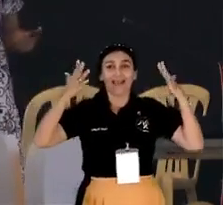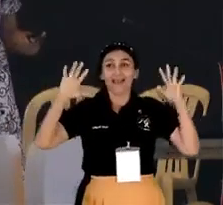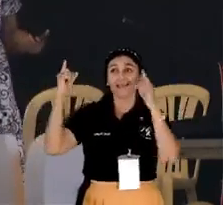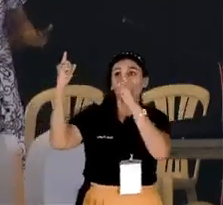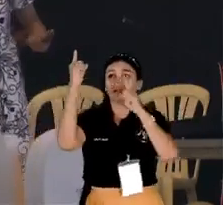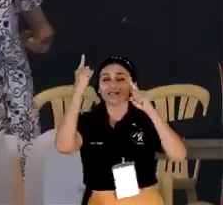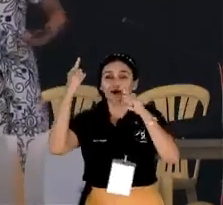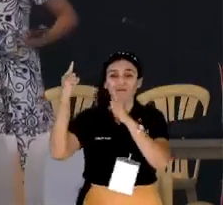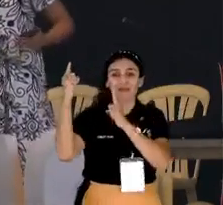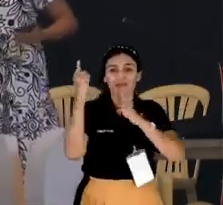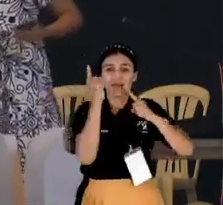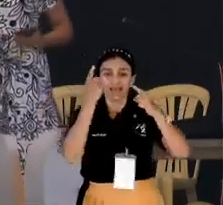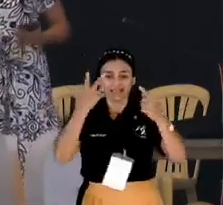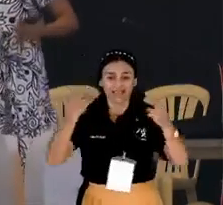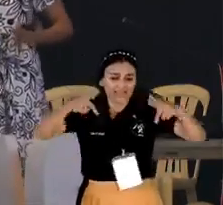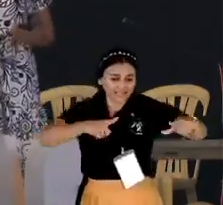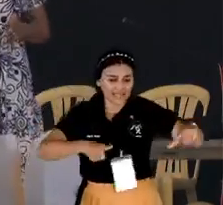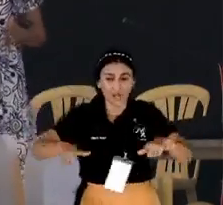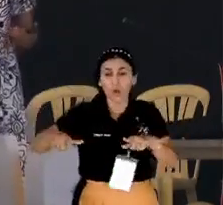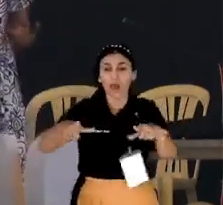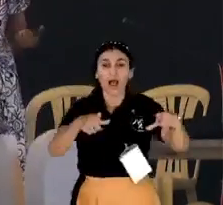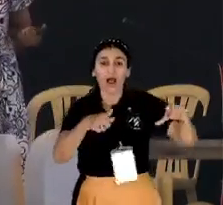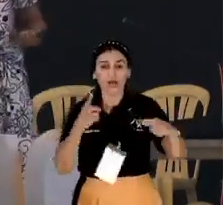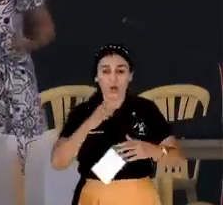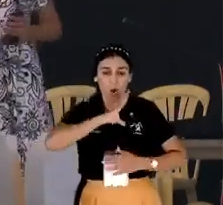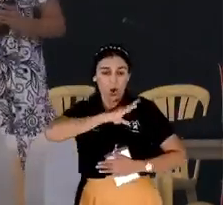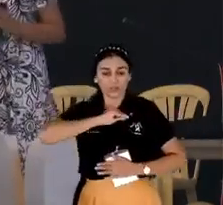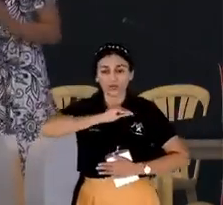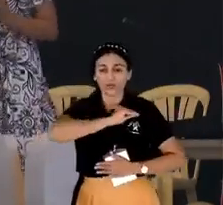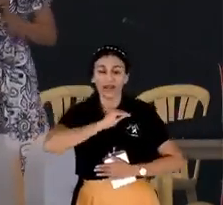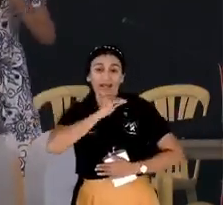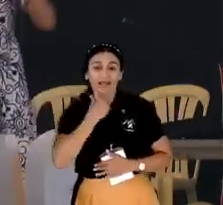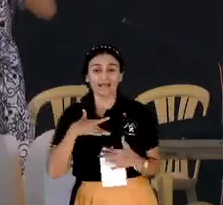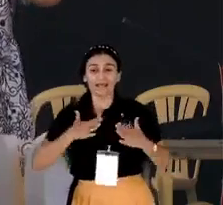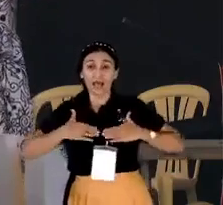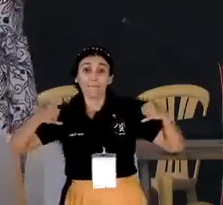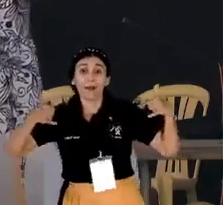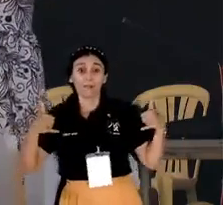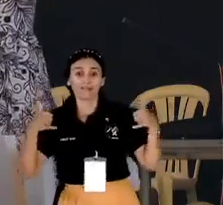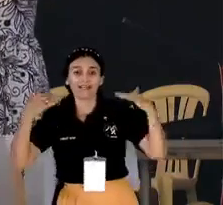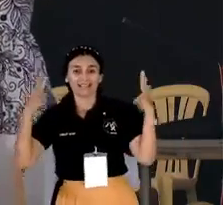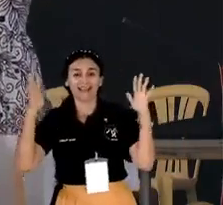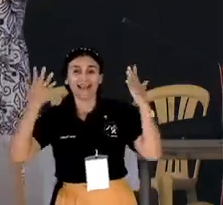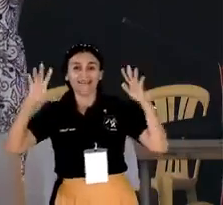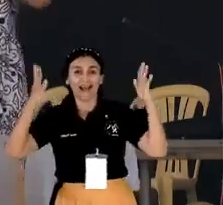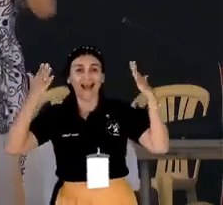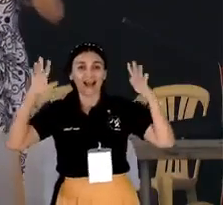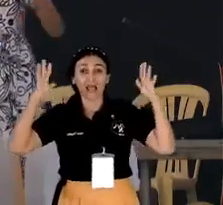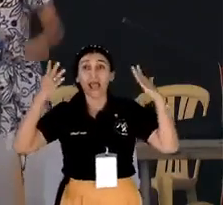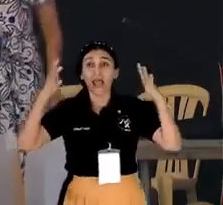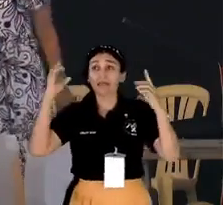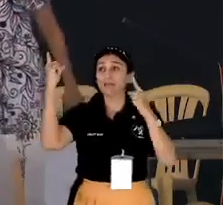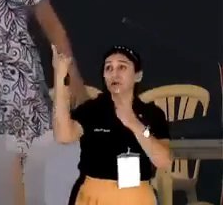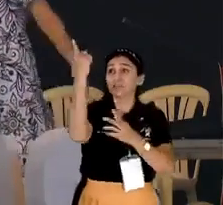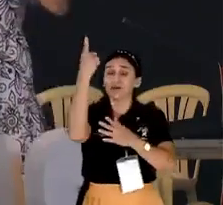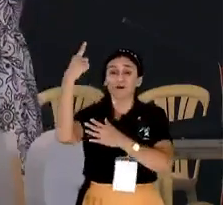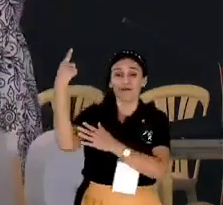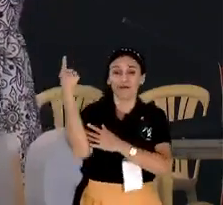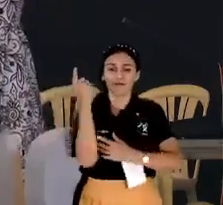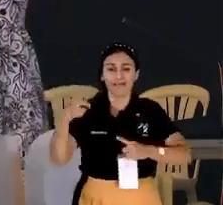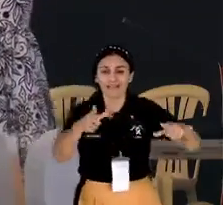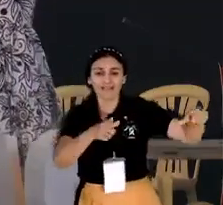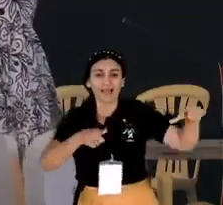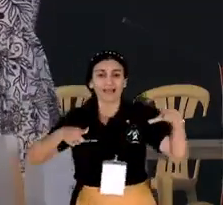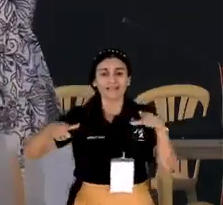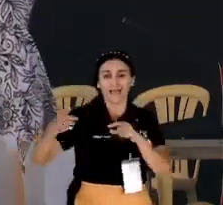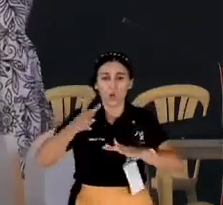que Jesucristo vive y está en este lugar. Con gozo y alegría vamos a celebrar que Jesucristo vive